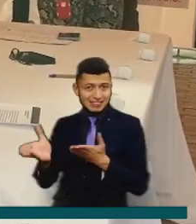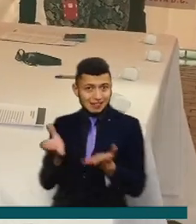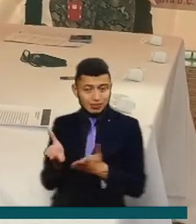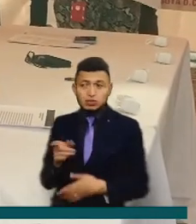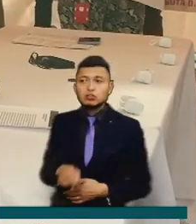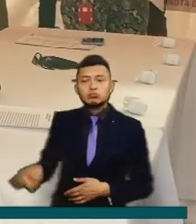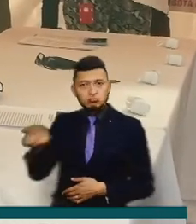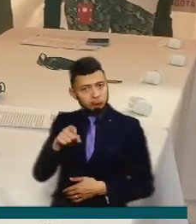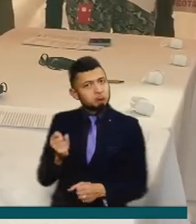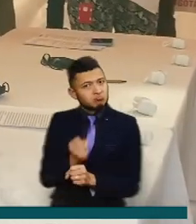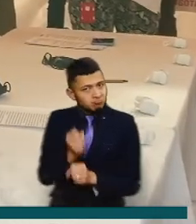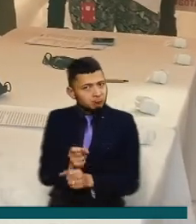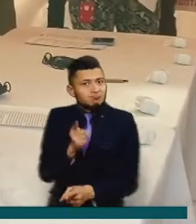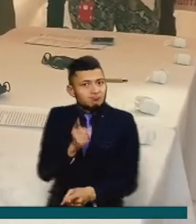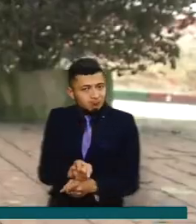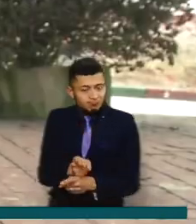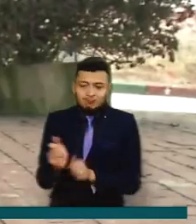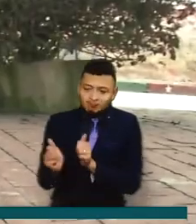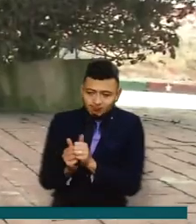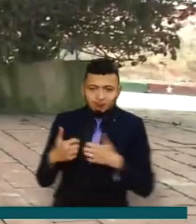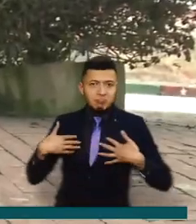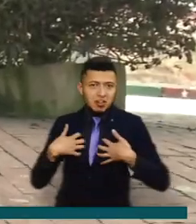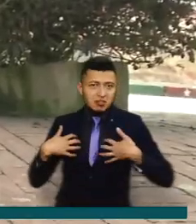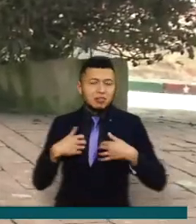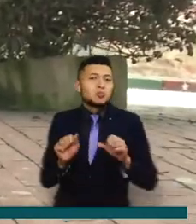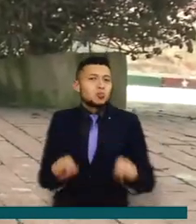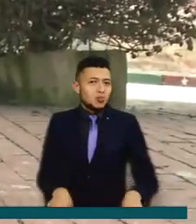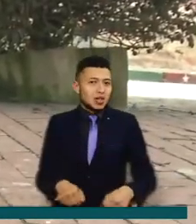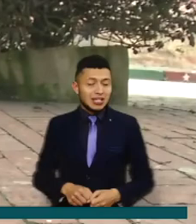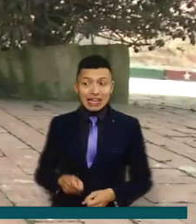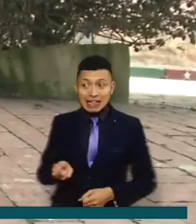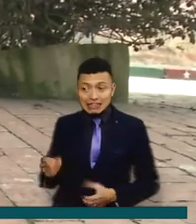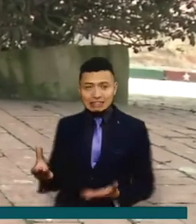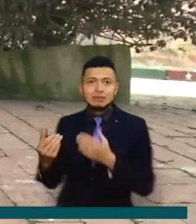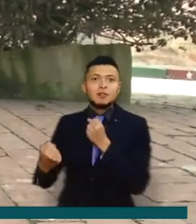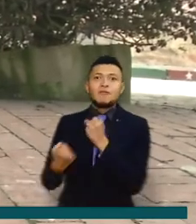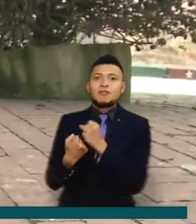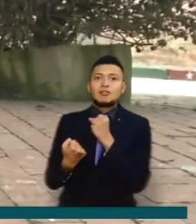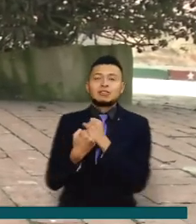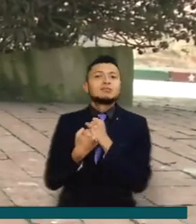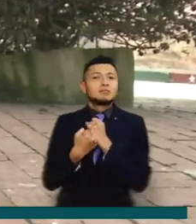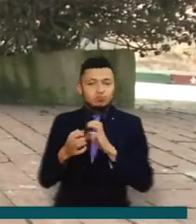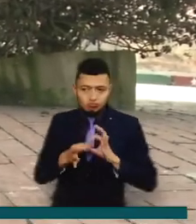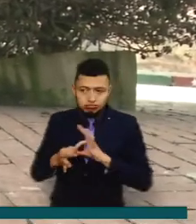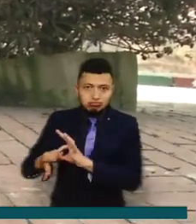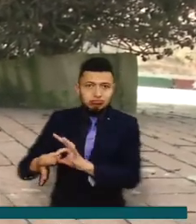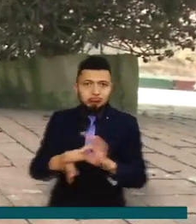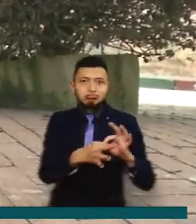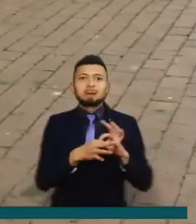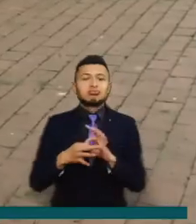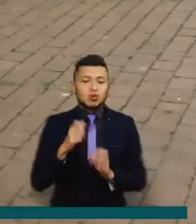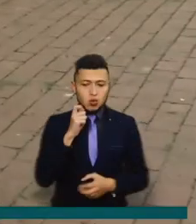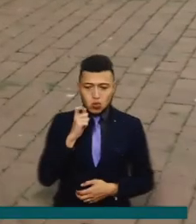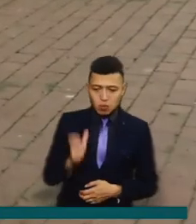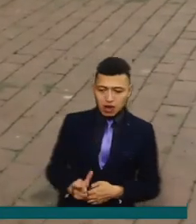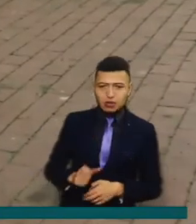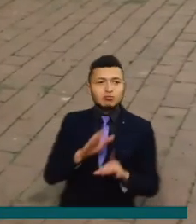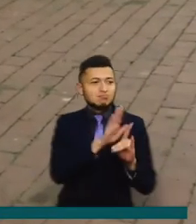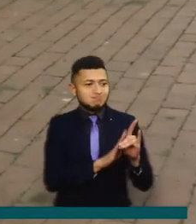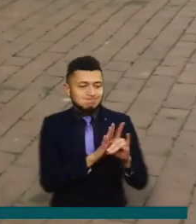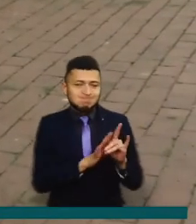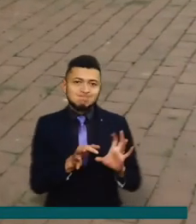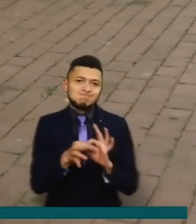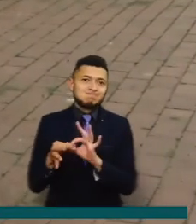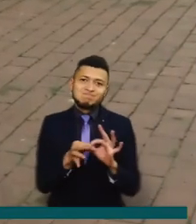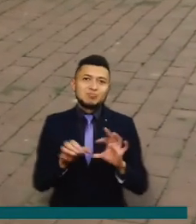puedan cumplir sus labores acompañados de sus animales de compañía. Así fortalecen los lazos de unión entre el humano y su